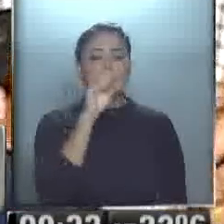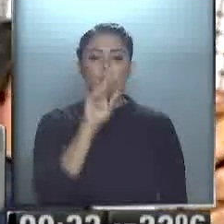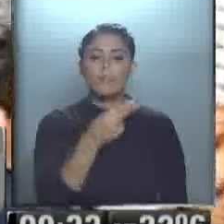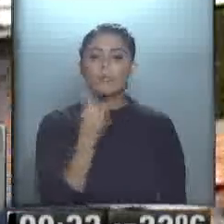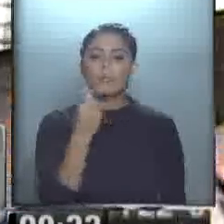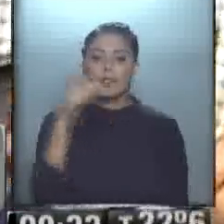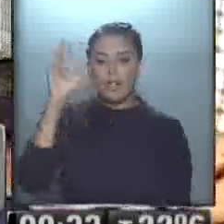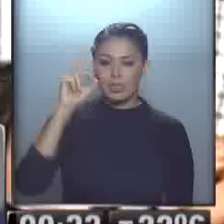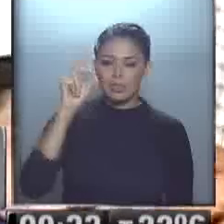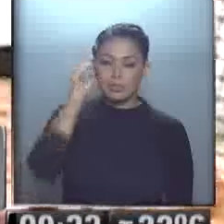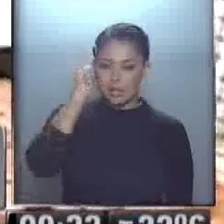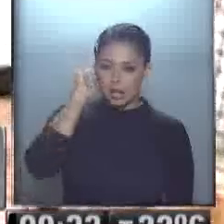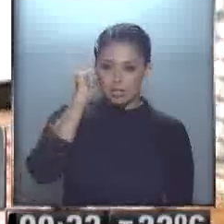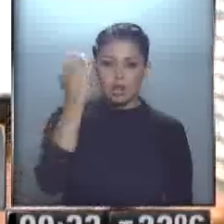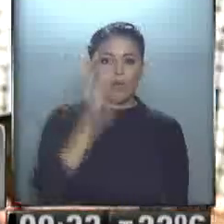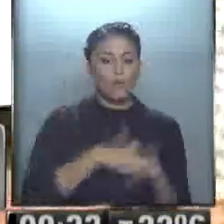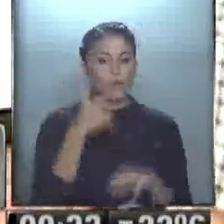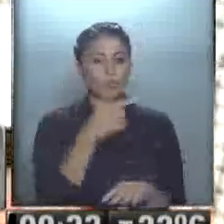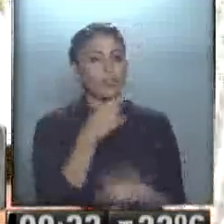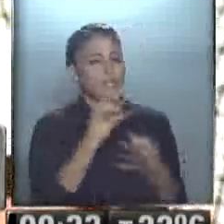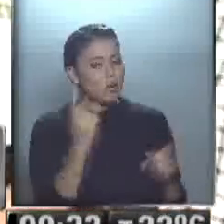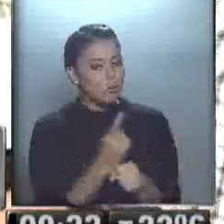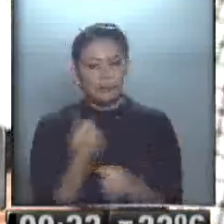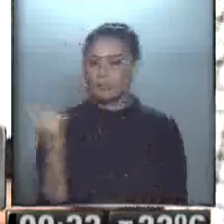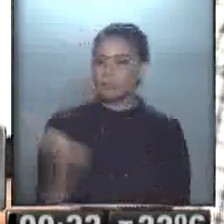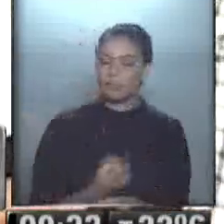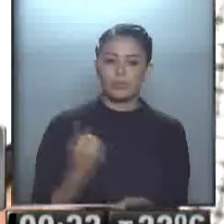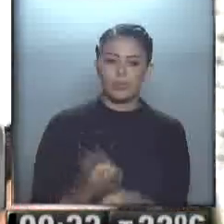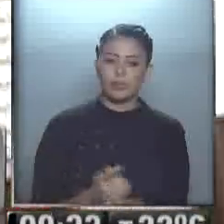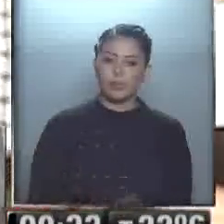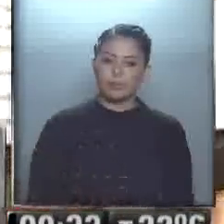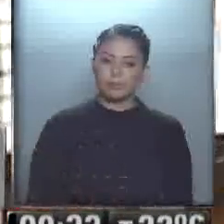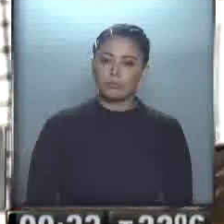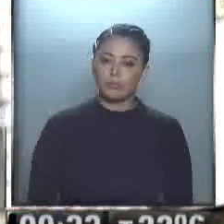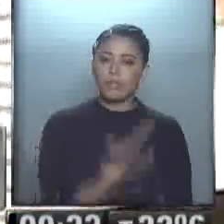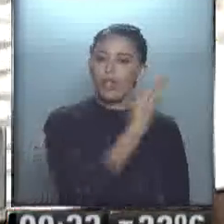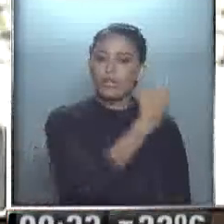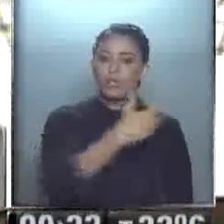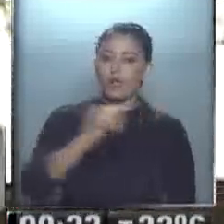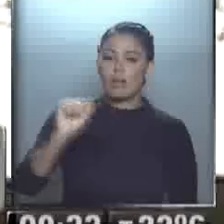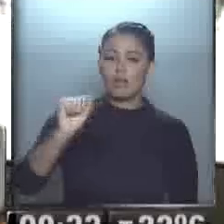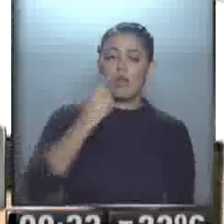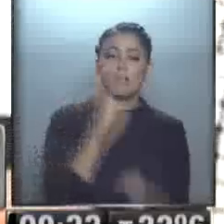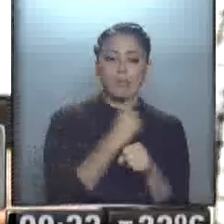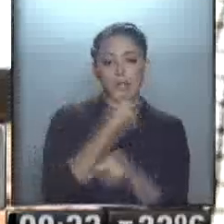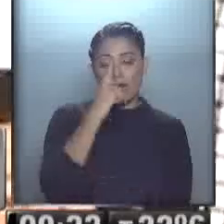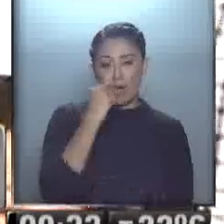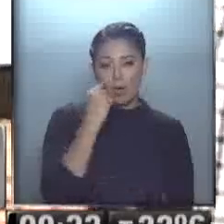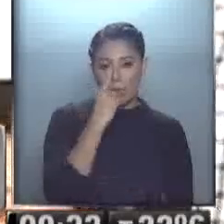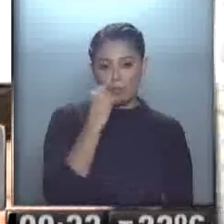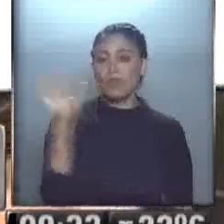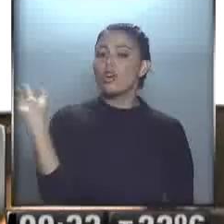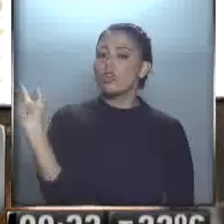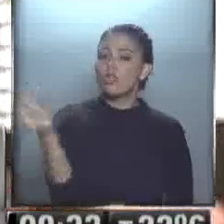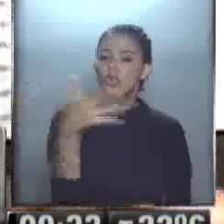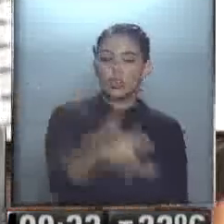disparo? 30 años. ¿No hubo posibilidad de salvarlo? No. Lo llevaron, primero un señor, entre todos